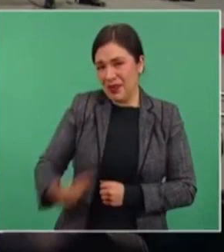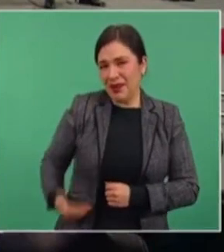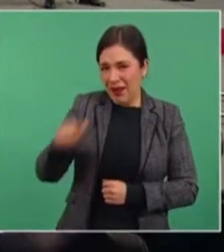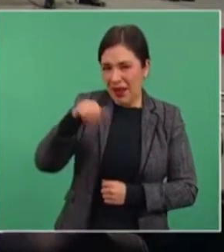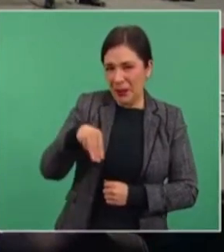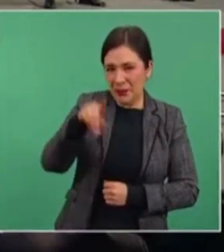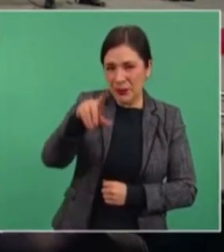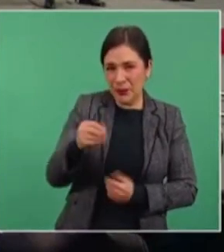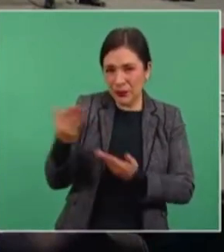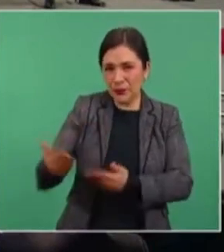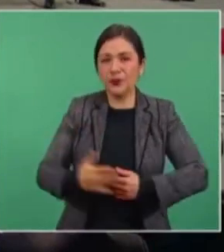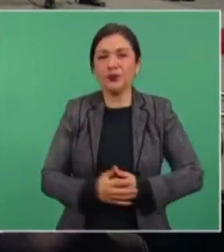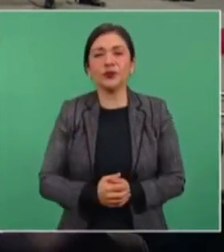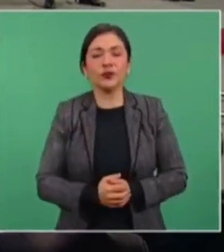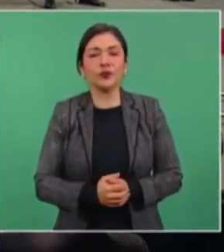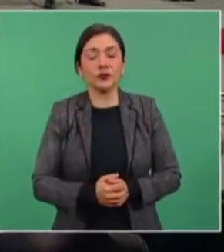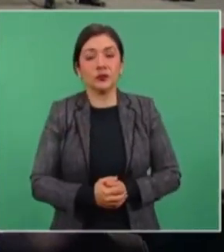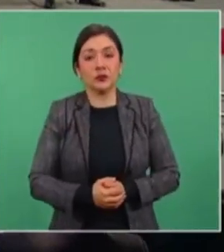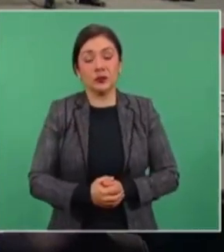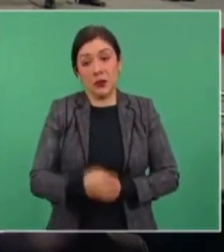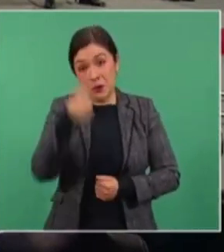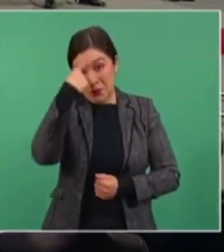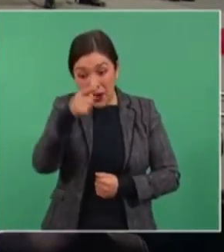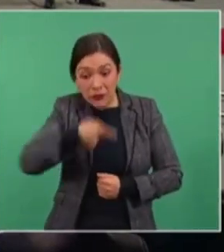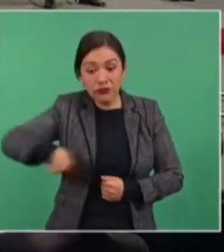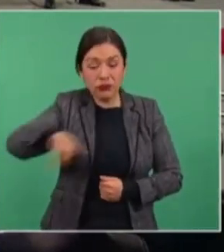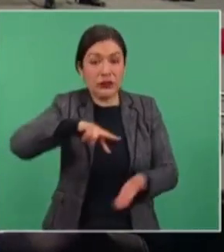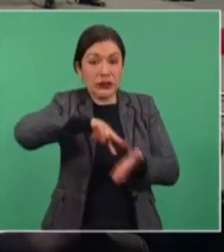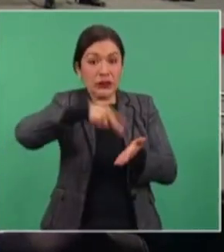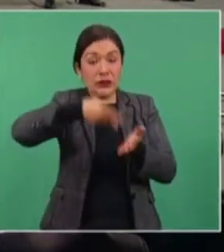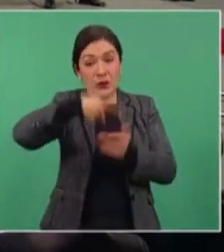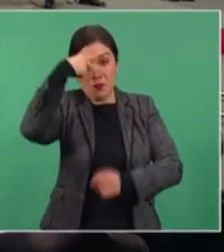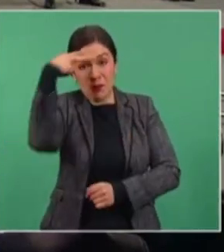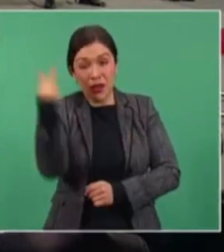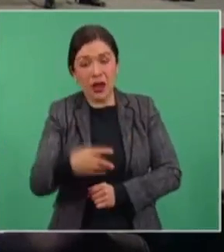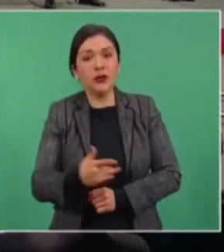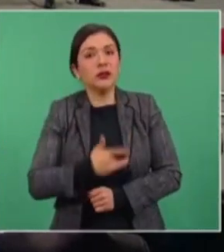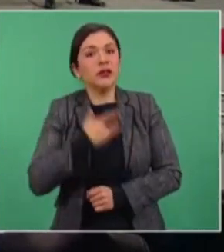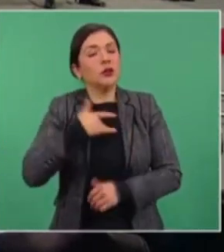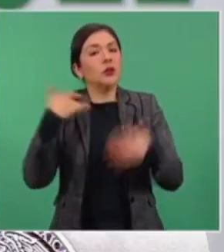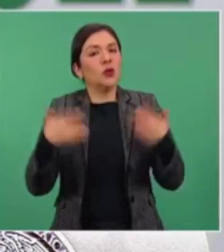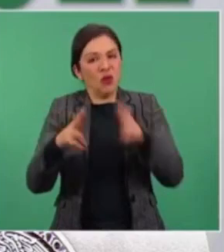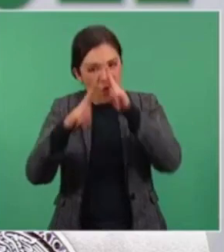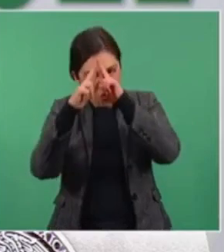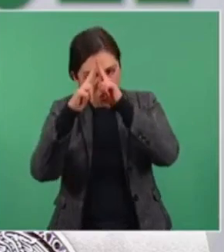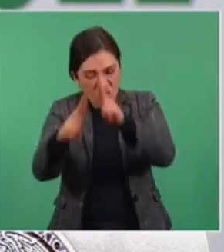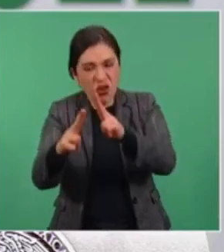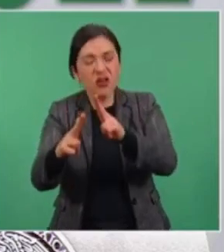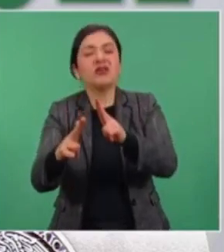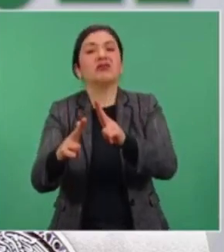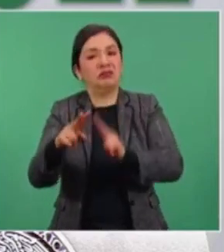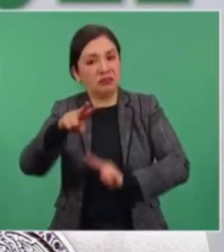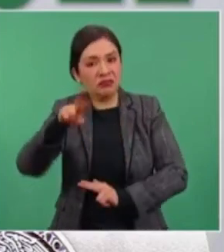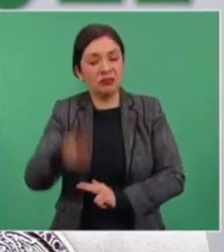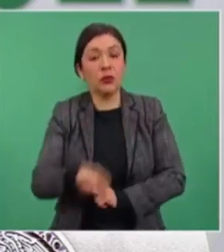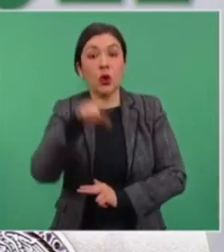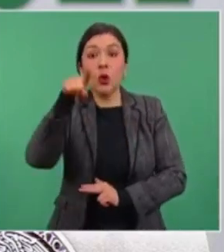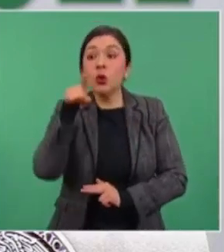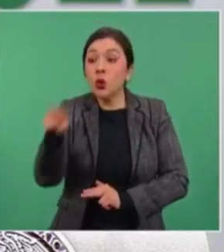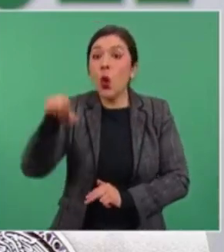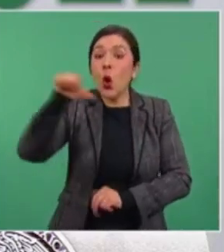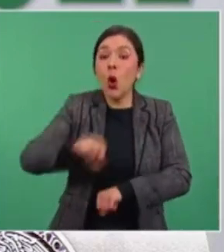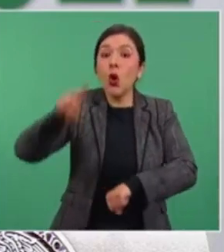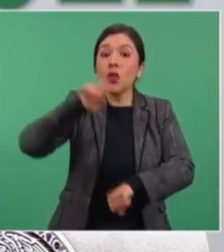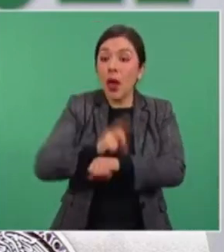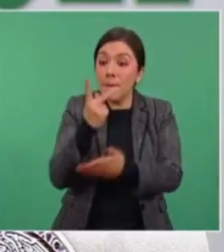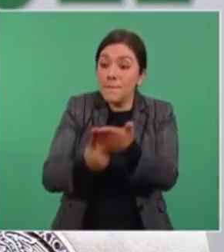Obrador, es para los ingenieros mexicanos un alto honor y un gran estímulo el que usted entregue el Premio